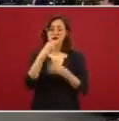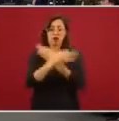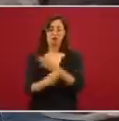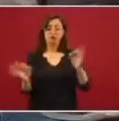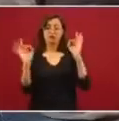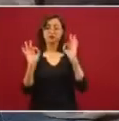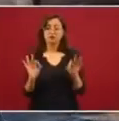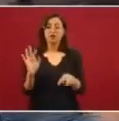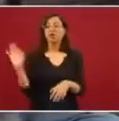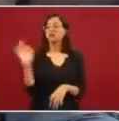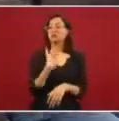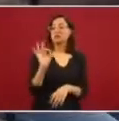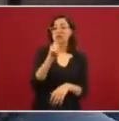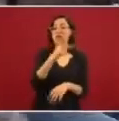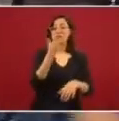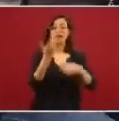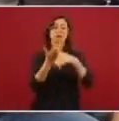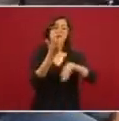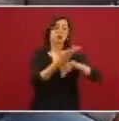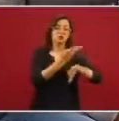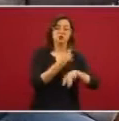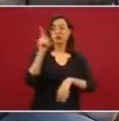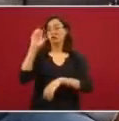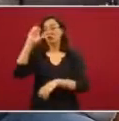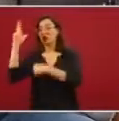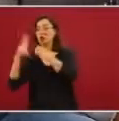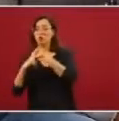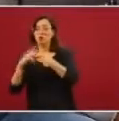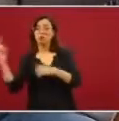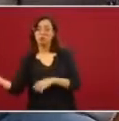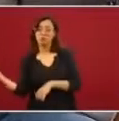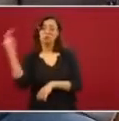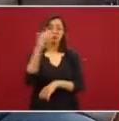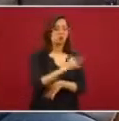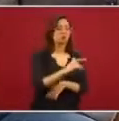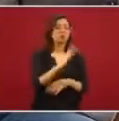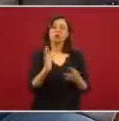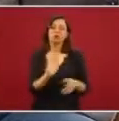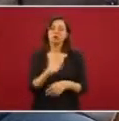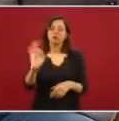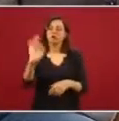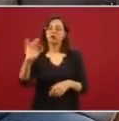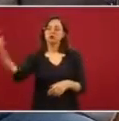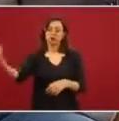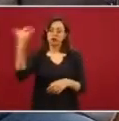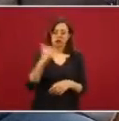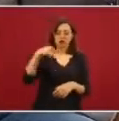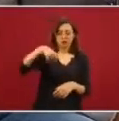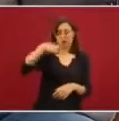en el que ya no haya vuelos de europa eeuu esos vuelos se tendrán que reprogramar seguramente vendrán algunos a méxico por la distancia